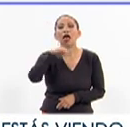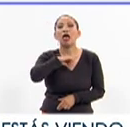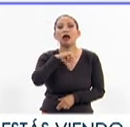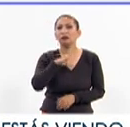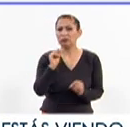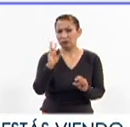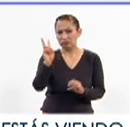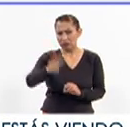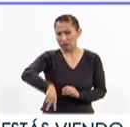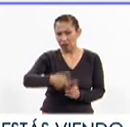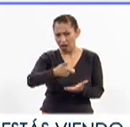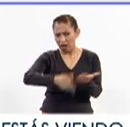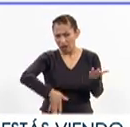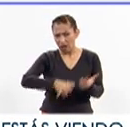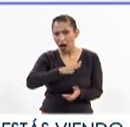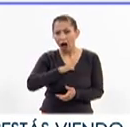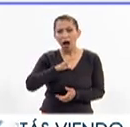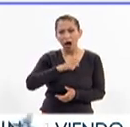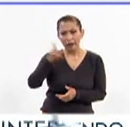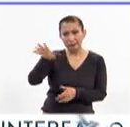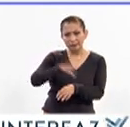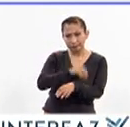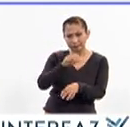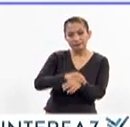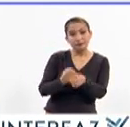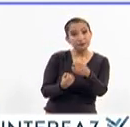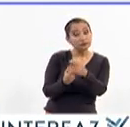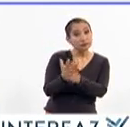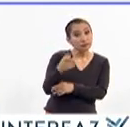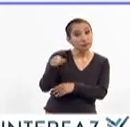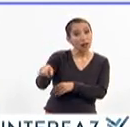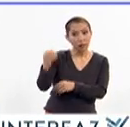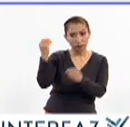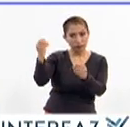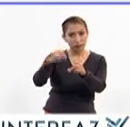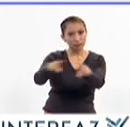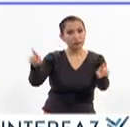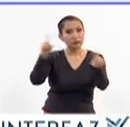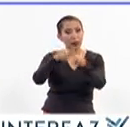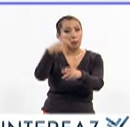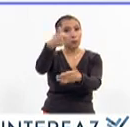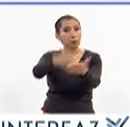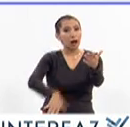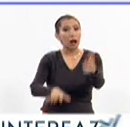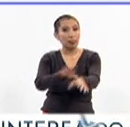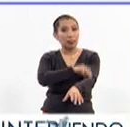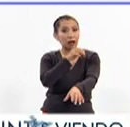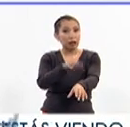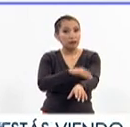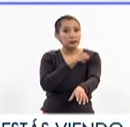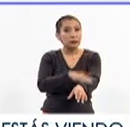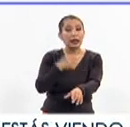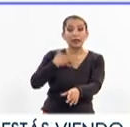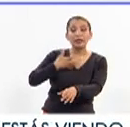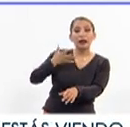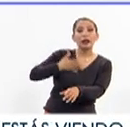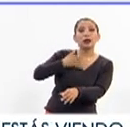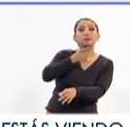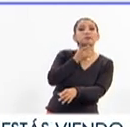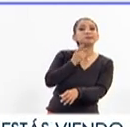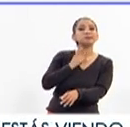cuando ya no es así. De hecho, la energía renovable ya en muchos aspectos es más barata que la energía que viene de los